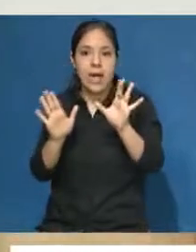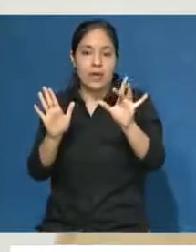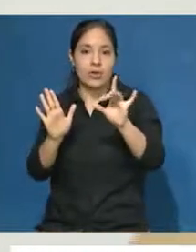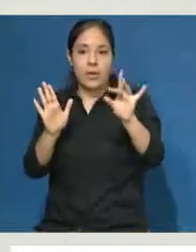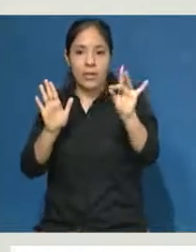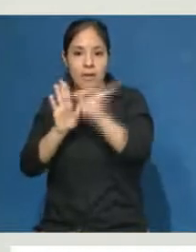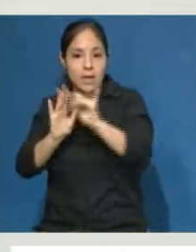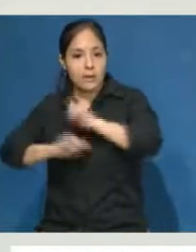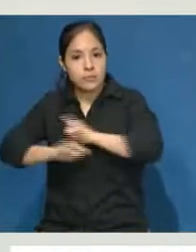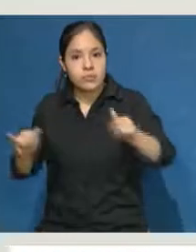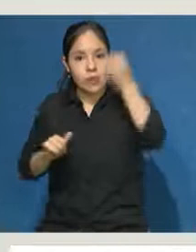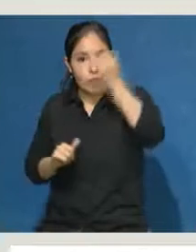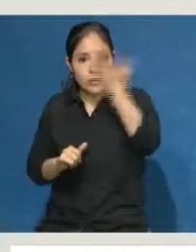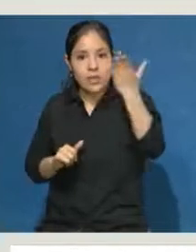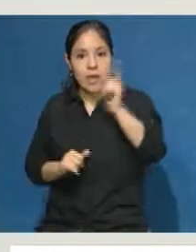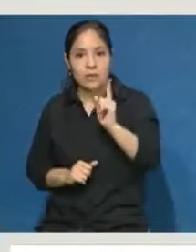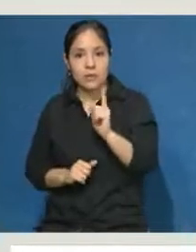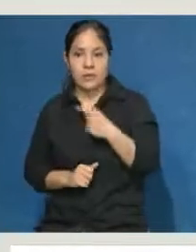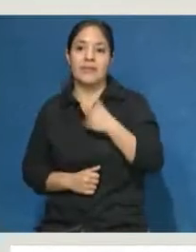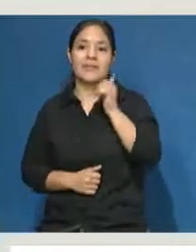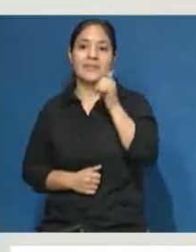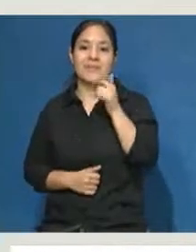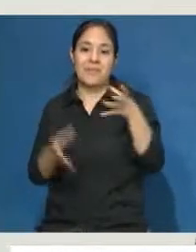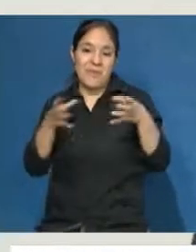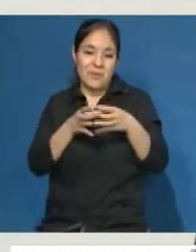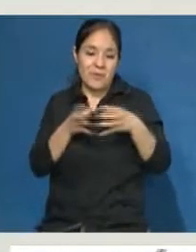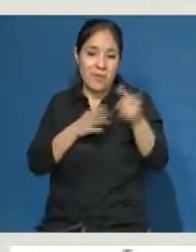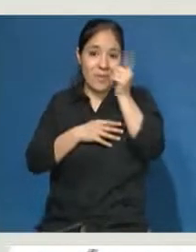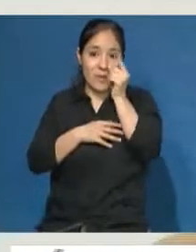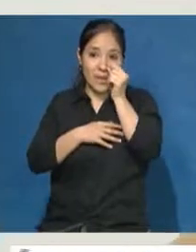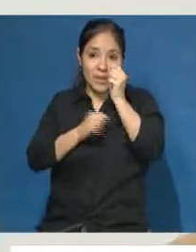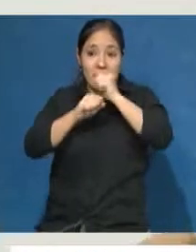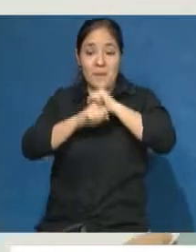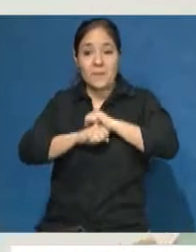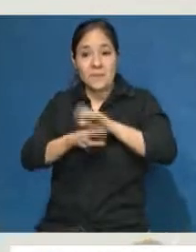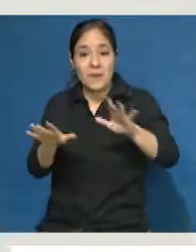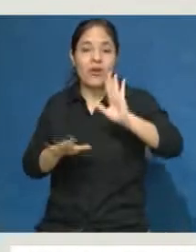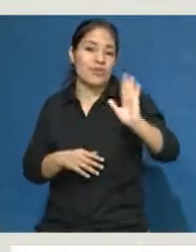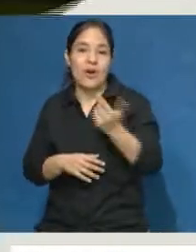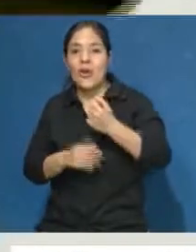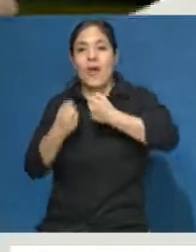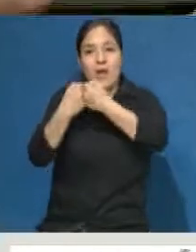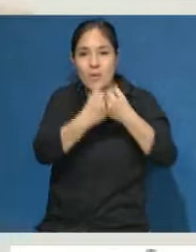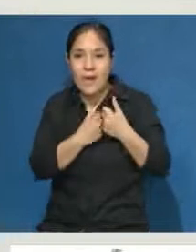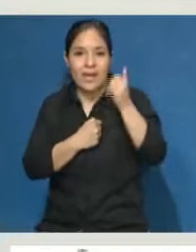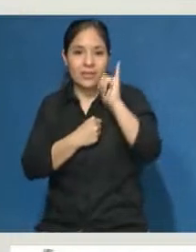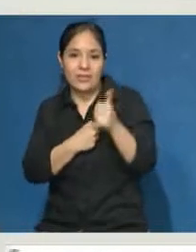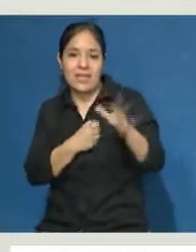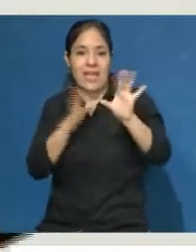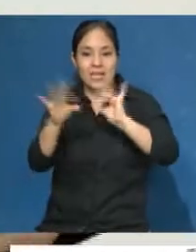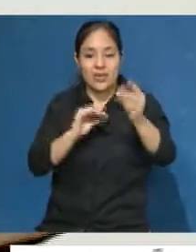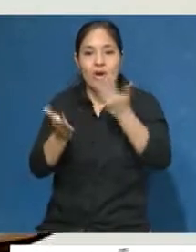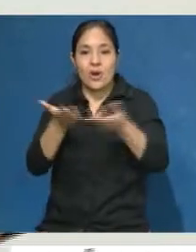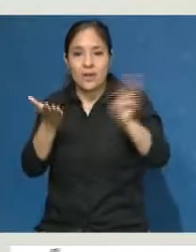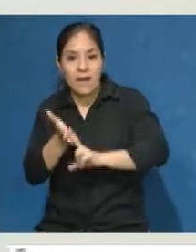¿no? Así es. Buena parte de nuestra dirigencia política dice para afuera que están todos de acuerdo con limitar las reelecciones,